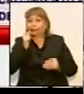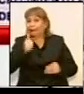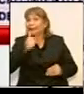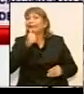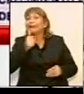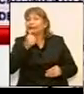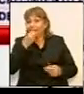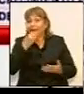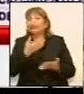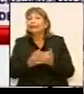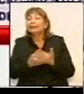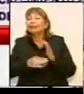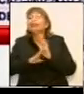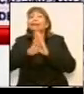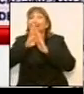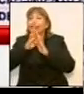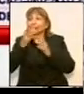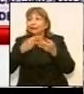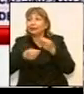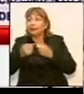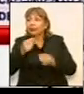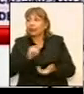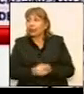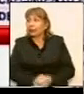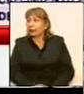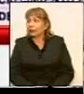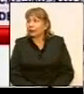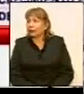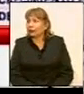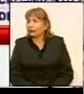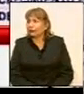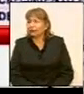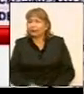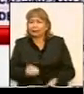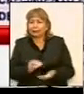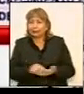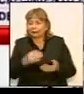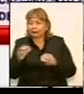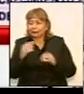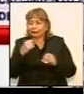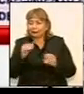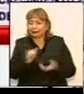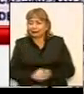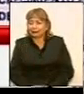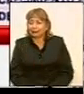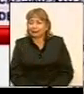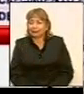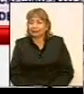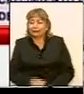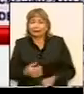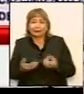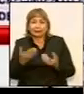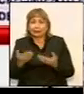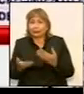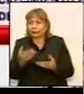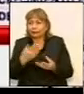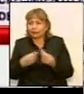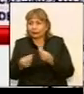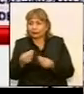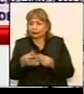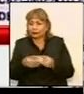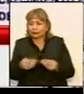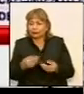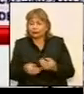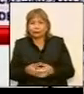escala suficiente como para ser exportados. Es decir, ya estamos teniendo algunos proveedores de la industria